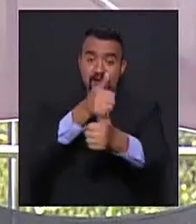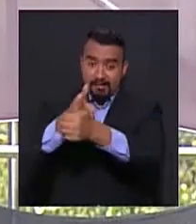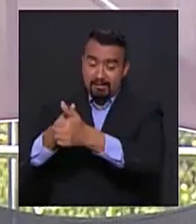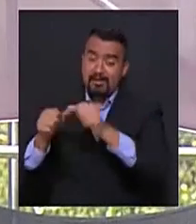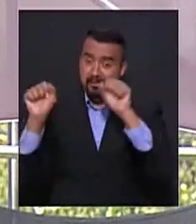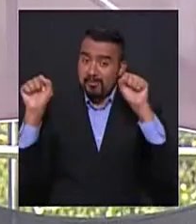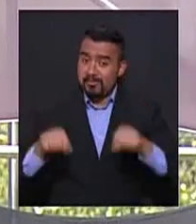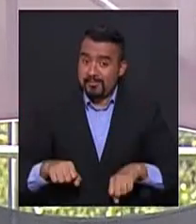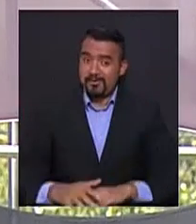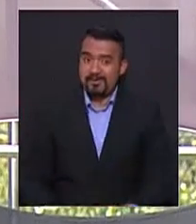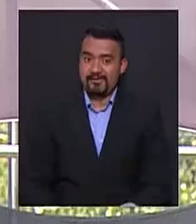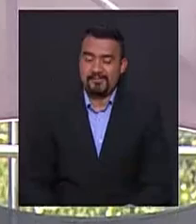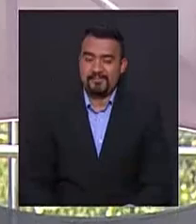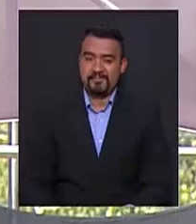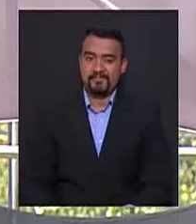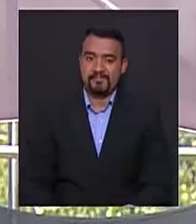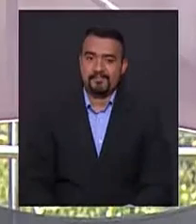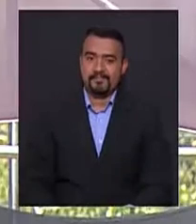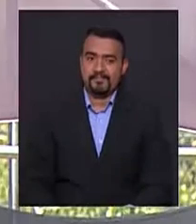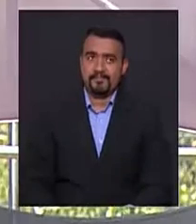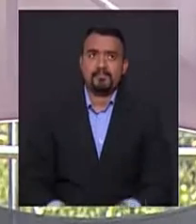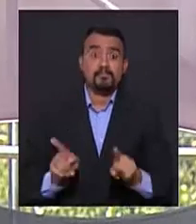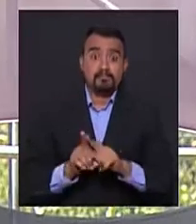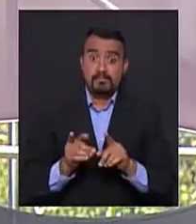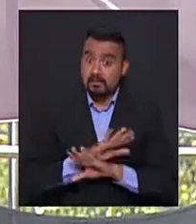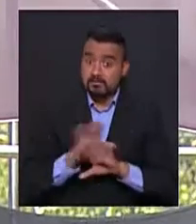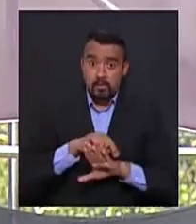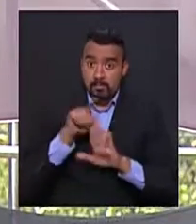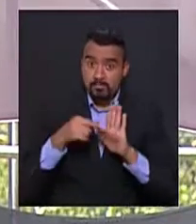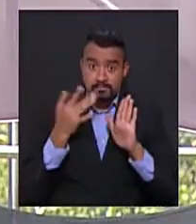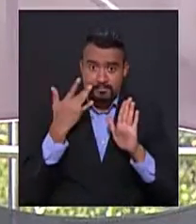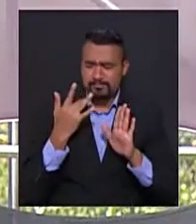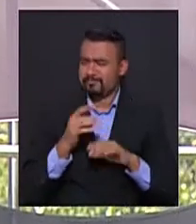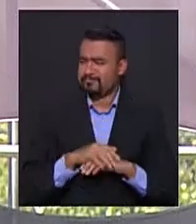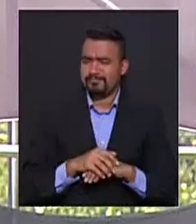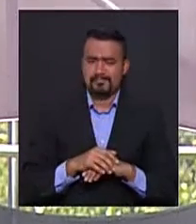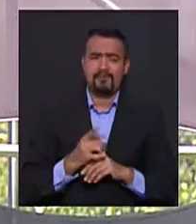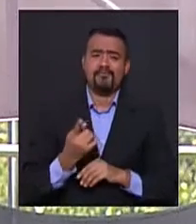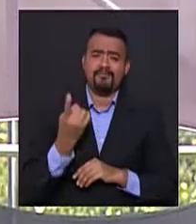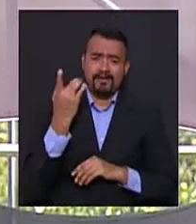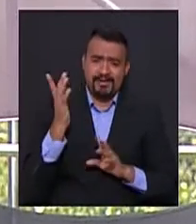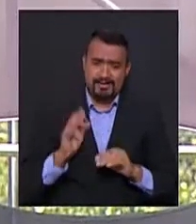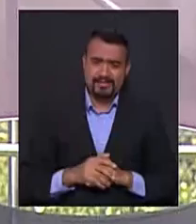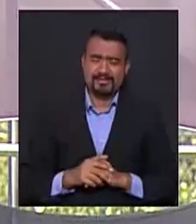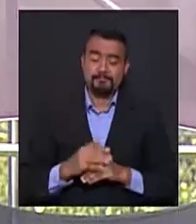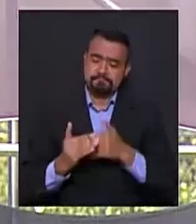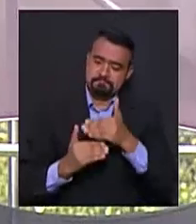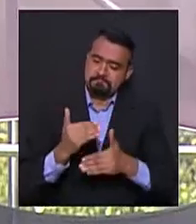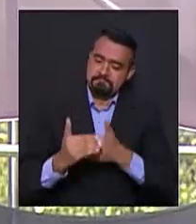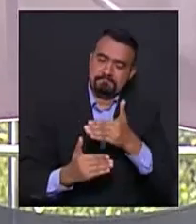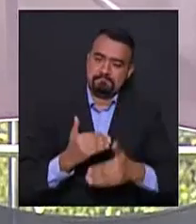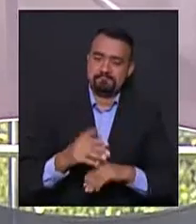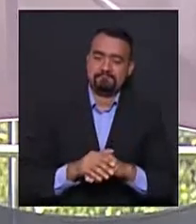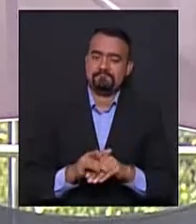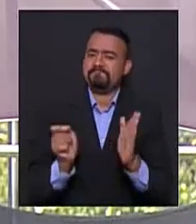para construir. Falta mucho, esto es complejo, ambicioso y además difícil. Hablamos de